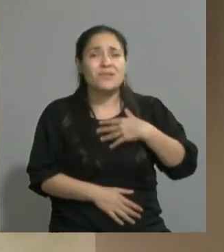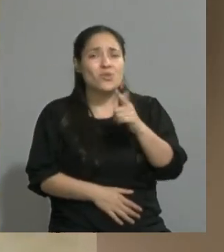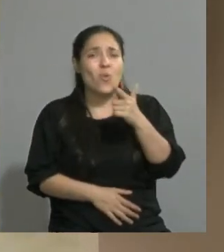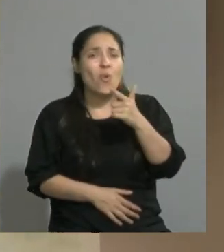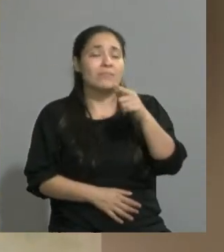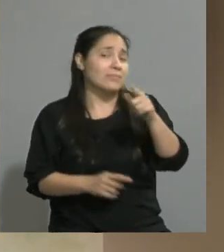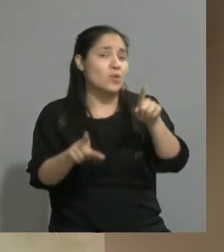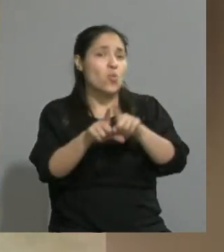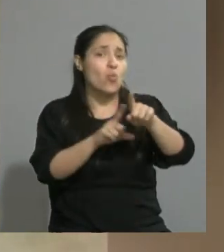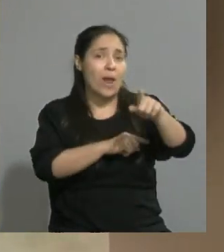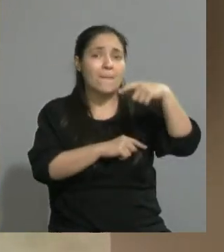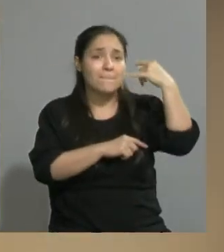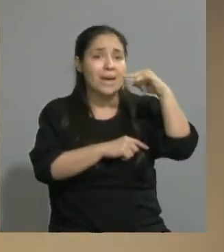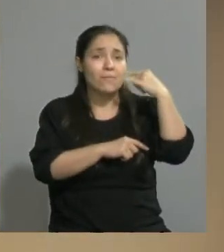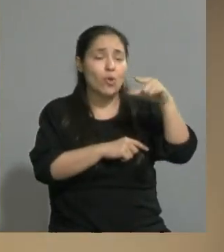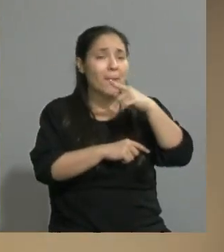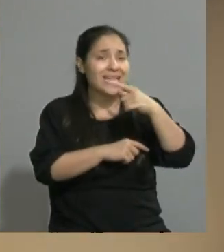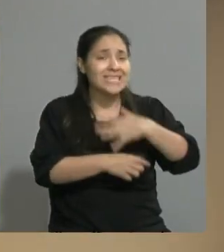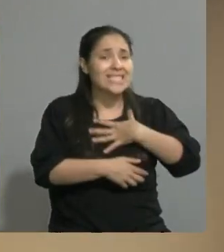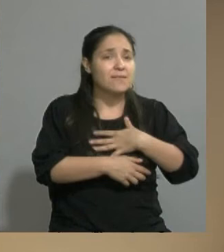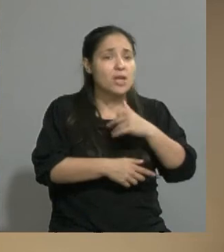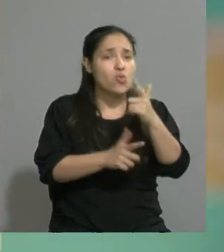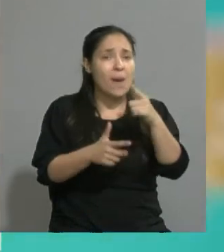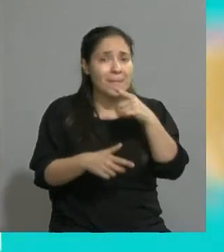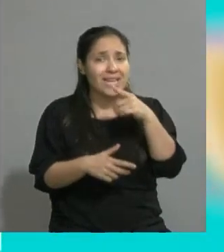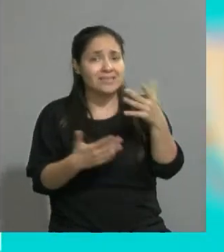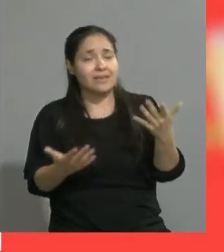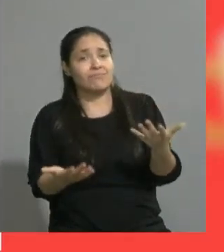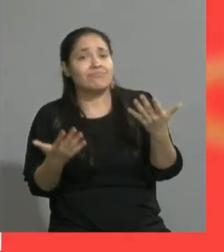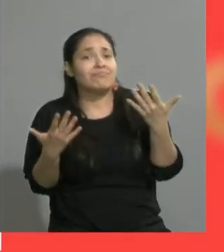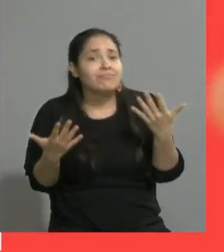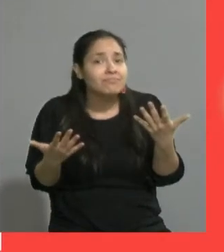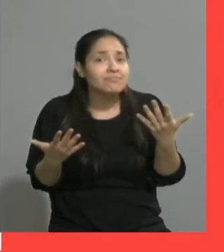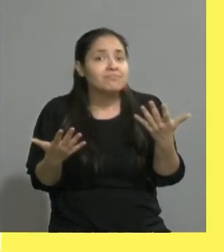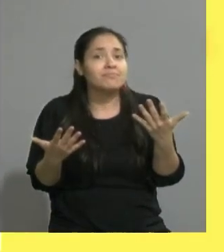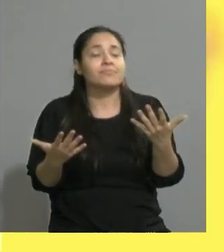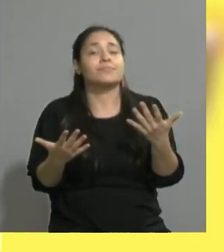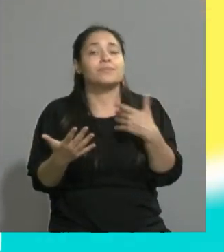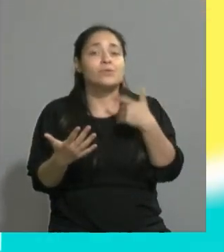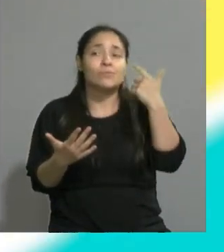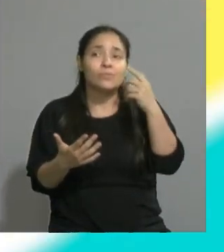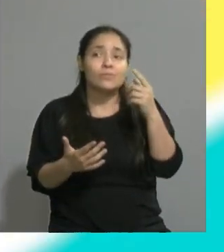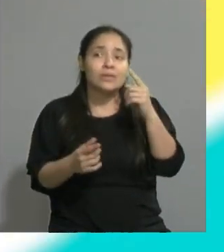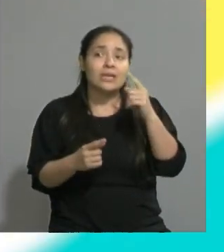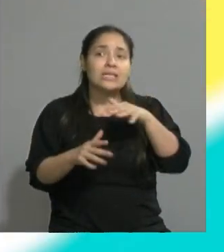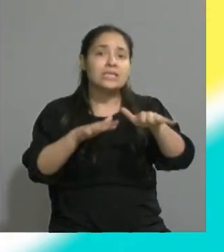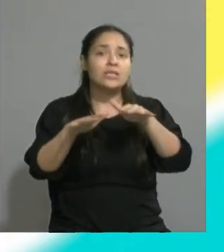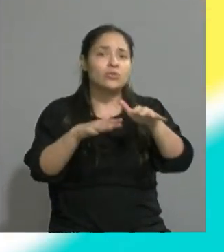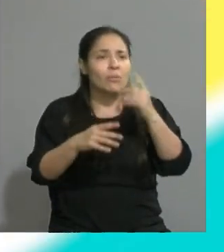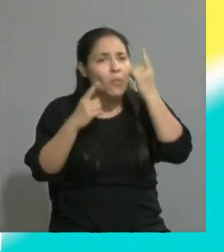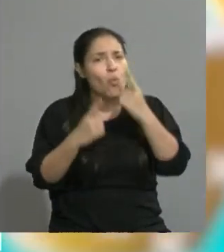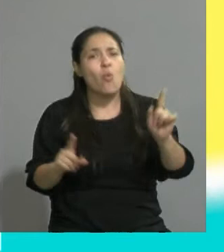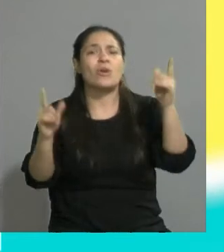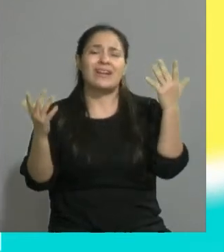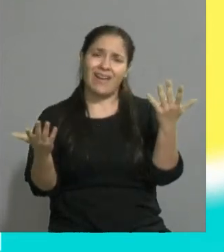de Maipú. Esta gente de Maipú, no sé realmente qué. Y uno se encuentra con situaciones rarísimas.